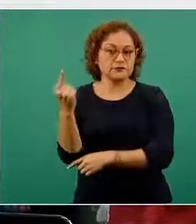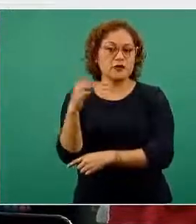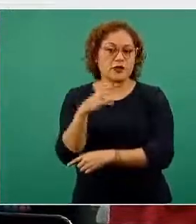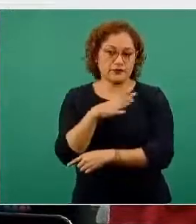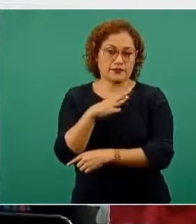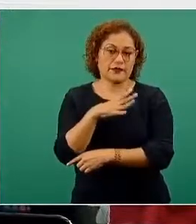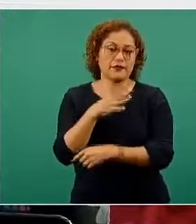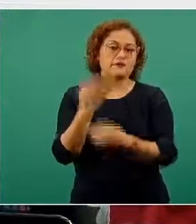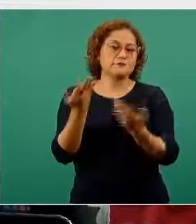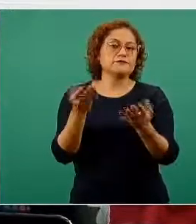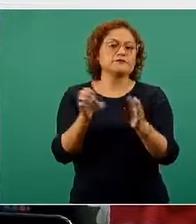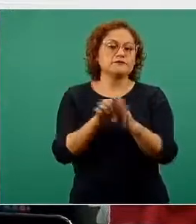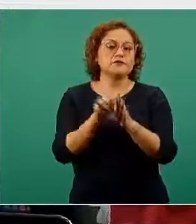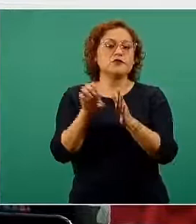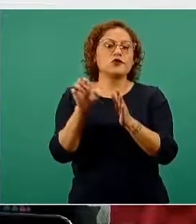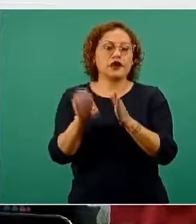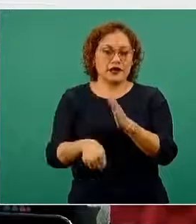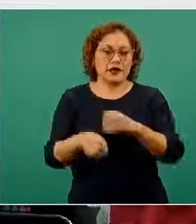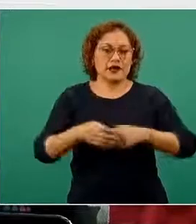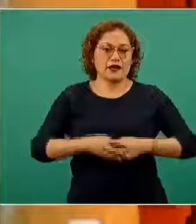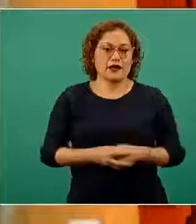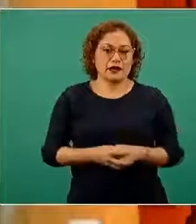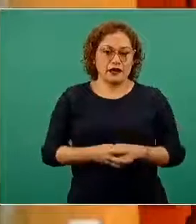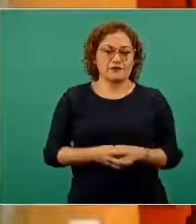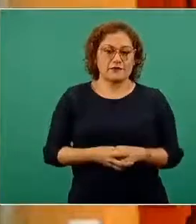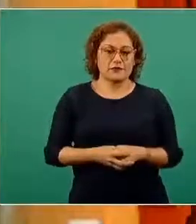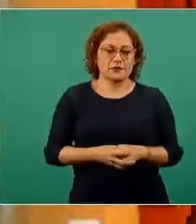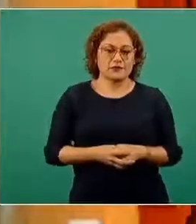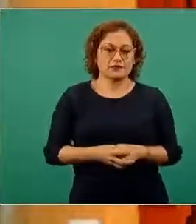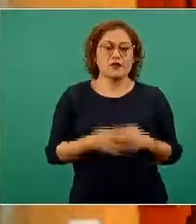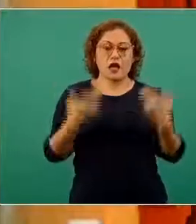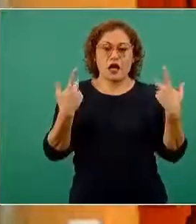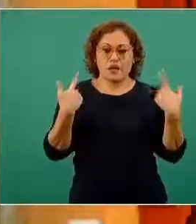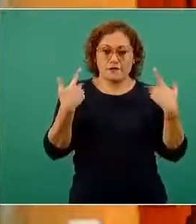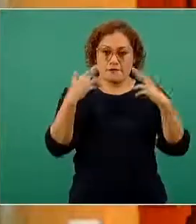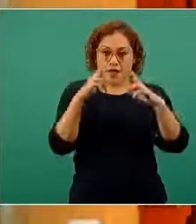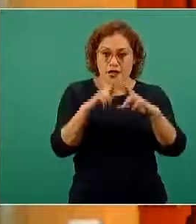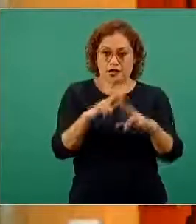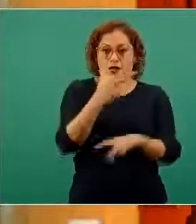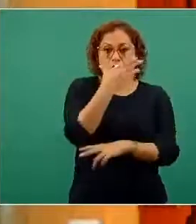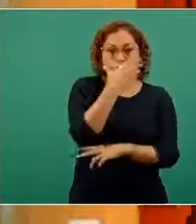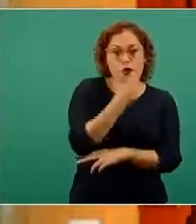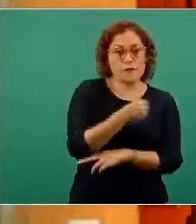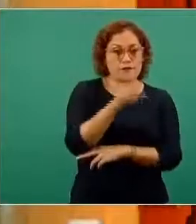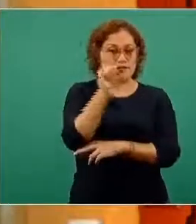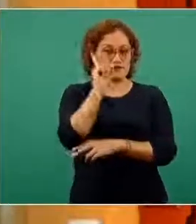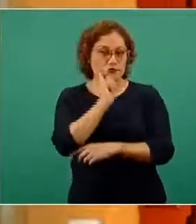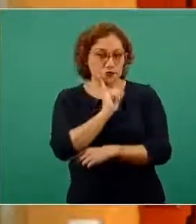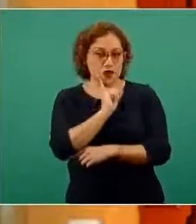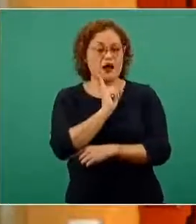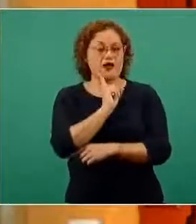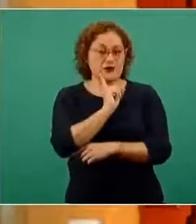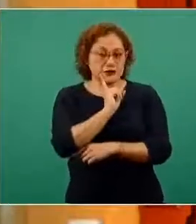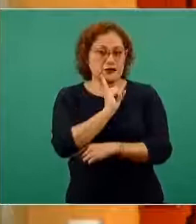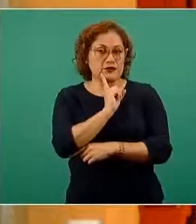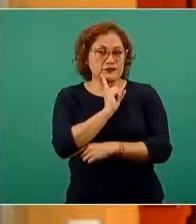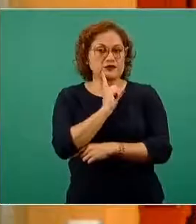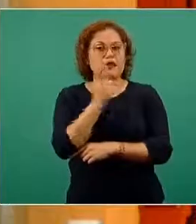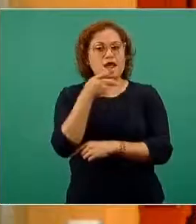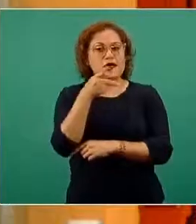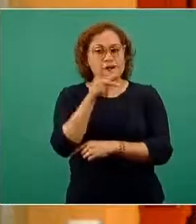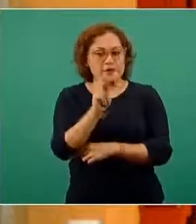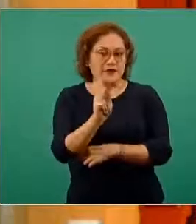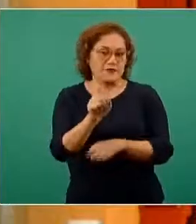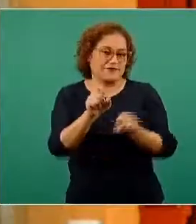sector salud, que no son solo maestras, maestros, análogo a que en el sector salud no son